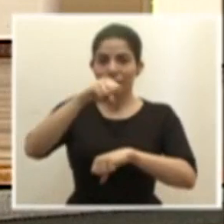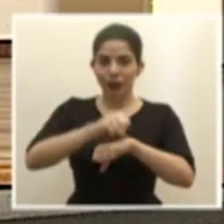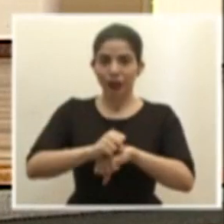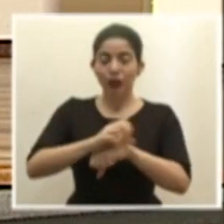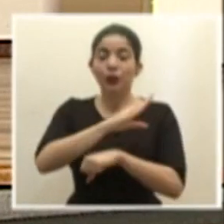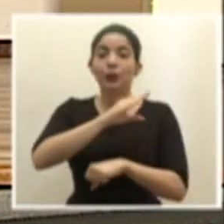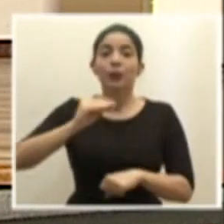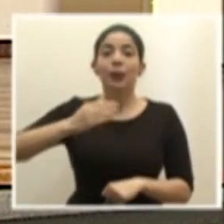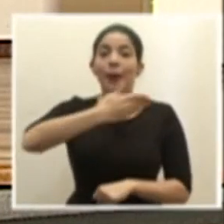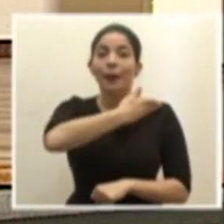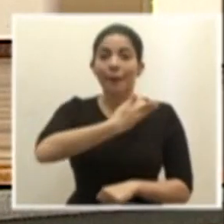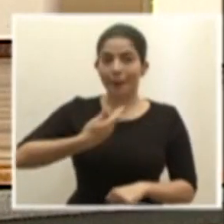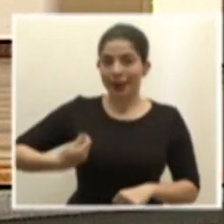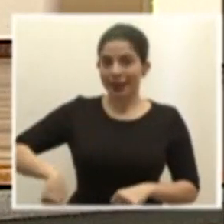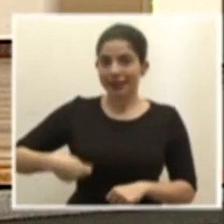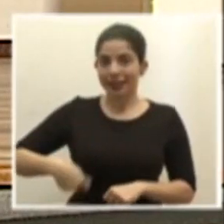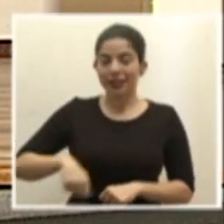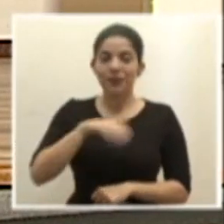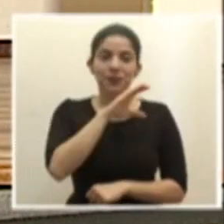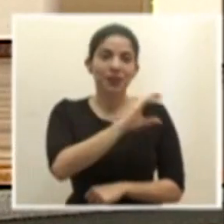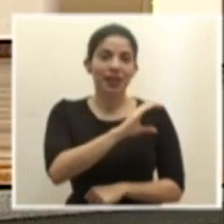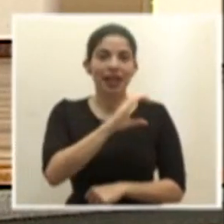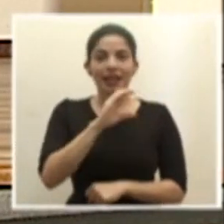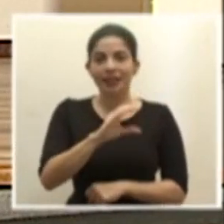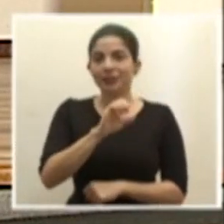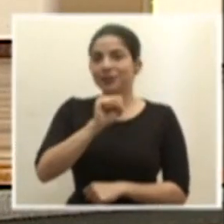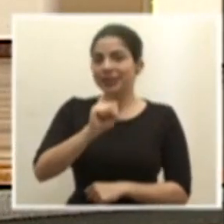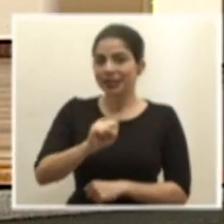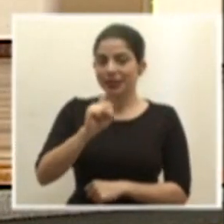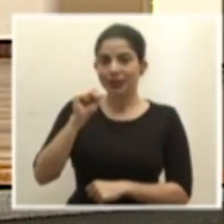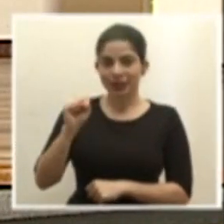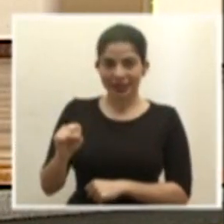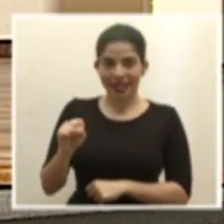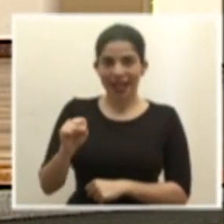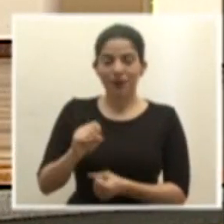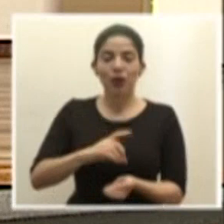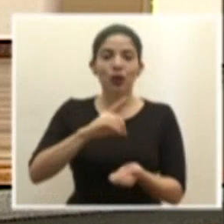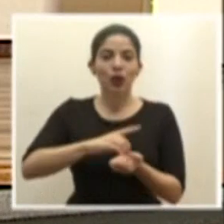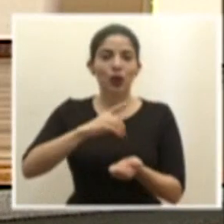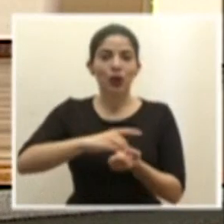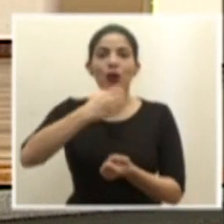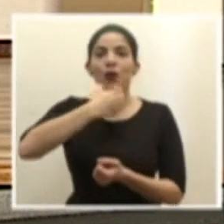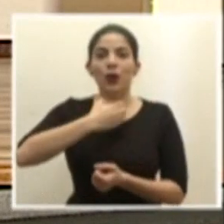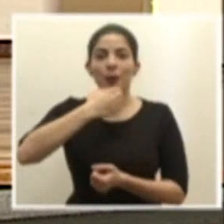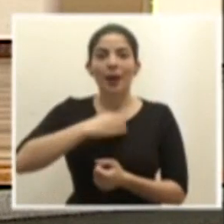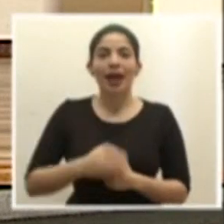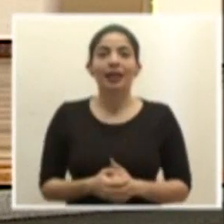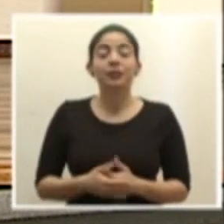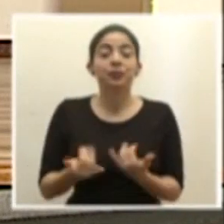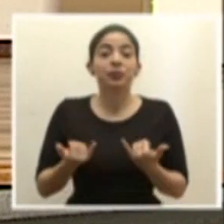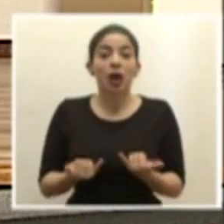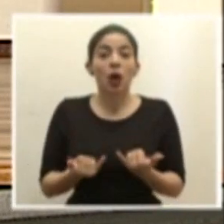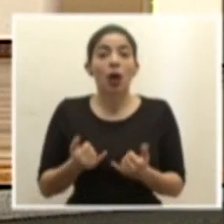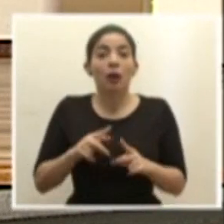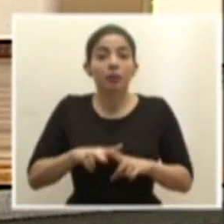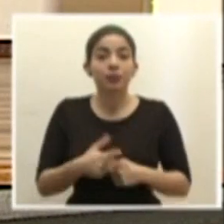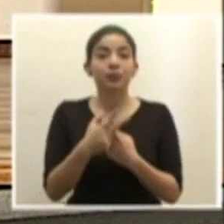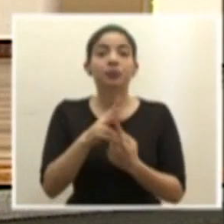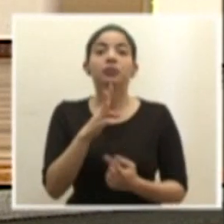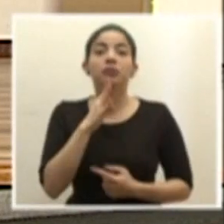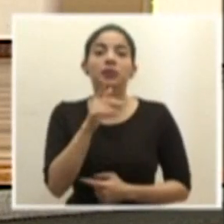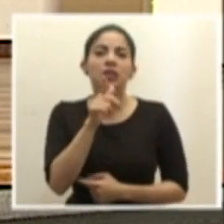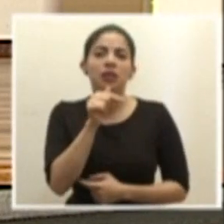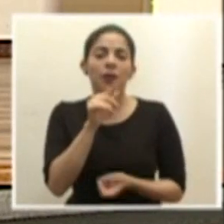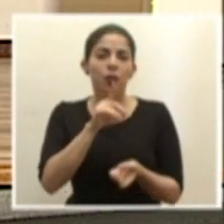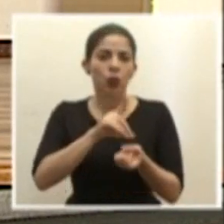Soto, y al presidente ejecutivo de la Caja Costarricense de Seguro Social, el doctor Román Macaya. Cedemos el uso de la palabra